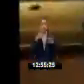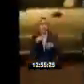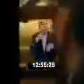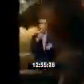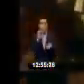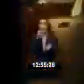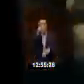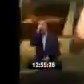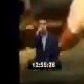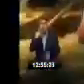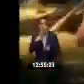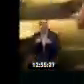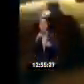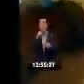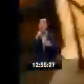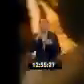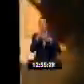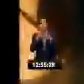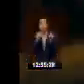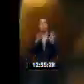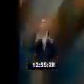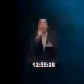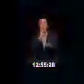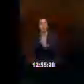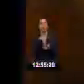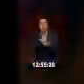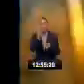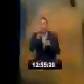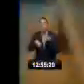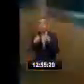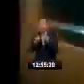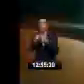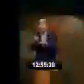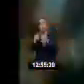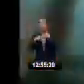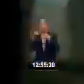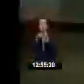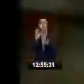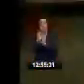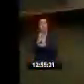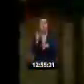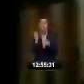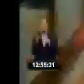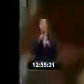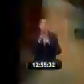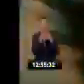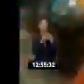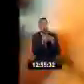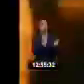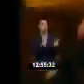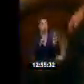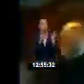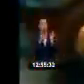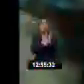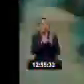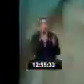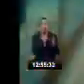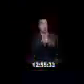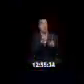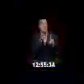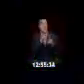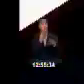de 2018 por el requerido por la justicia ecuatoriana Ramiro González, exministro y presidente del IES, está suspendido pero continúa privado